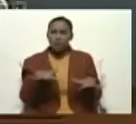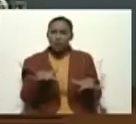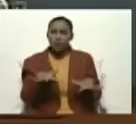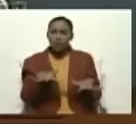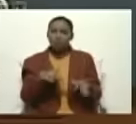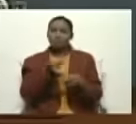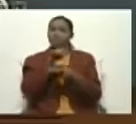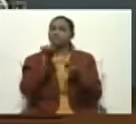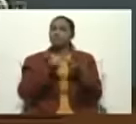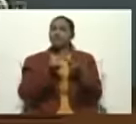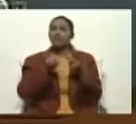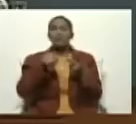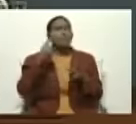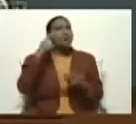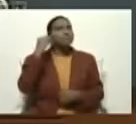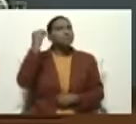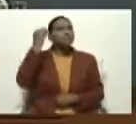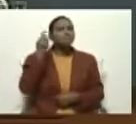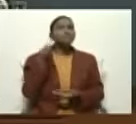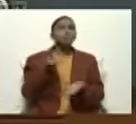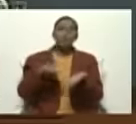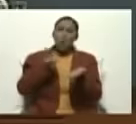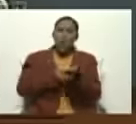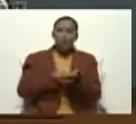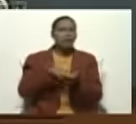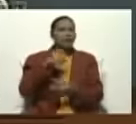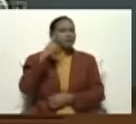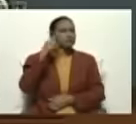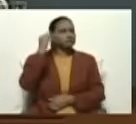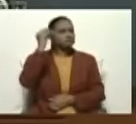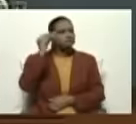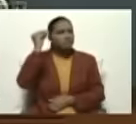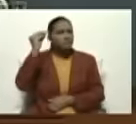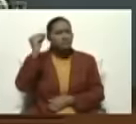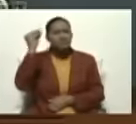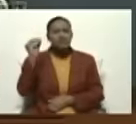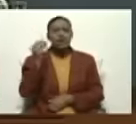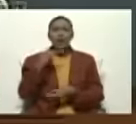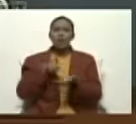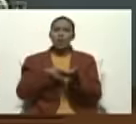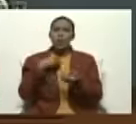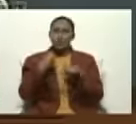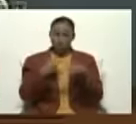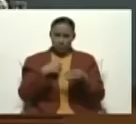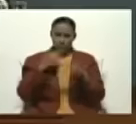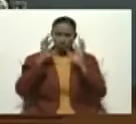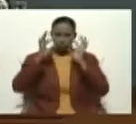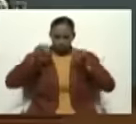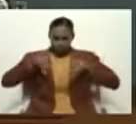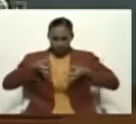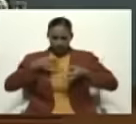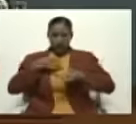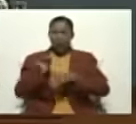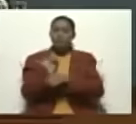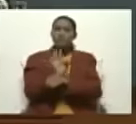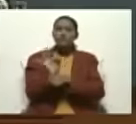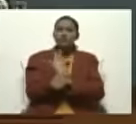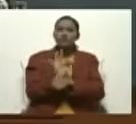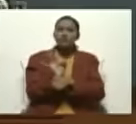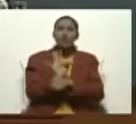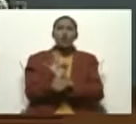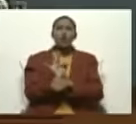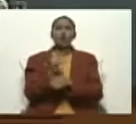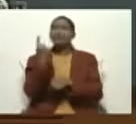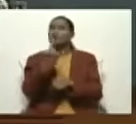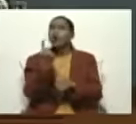también sirve para siempre repensar en todo lo que tenemos que hacer de nuestras funciones, no cuando ocurre un evento